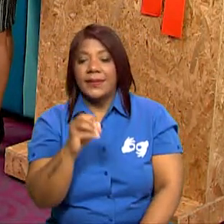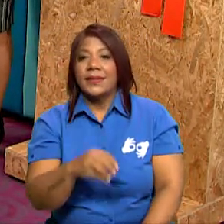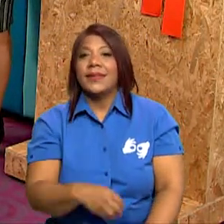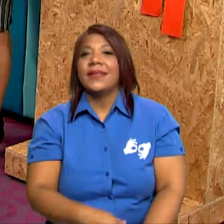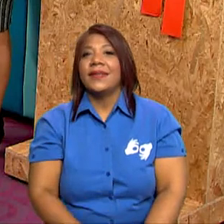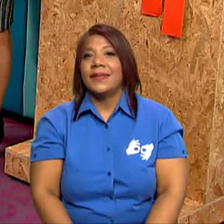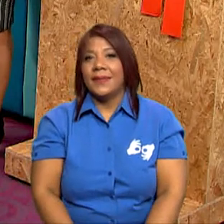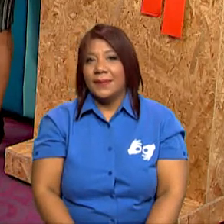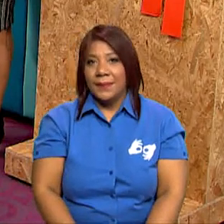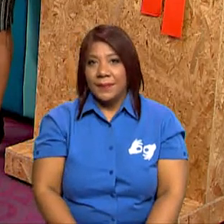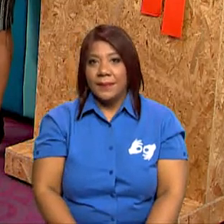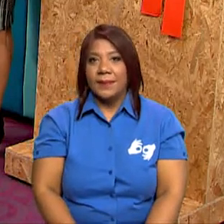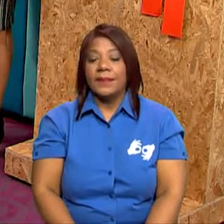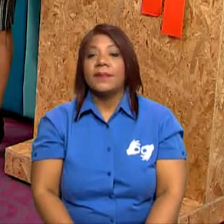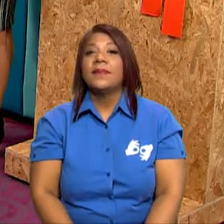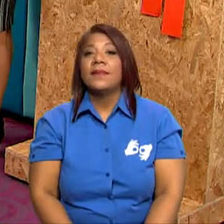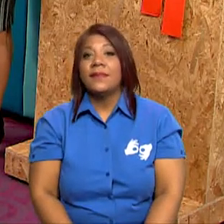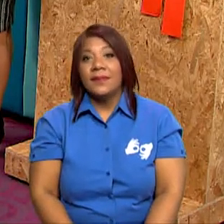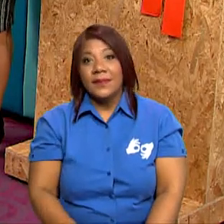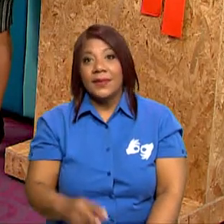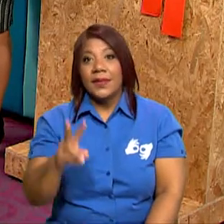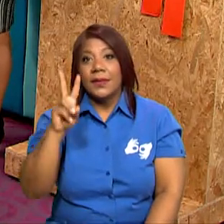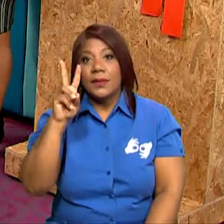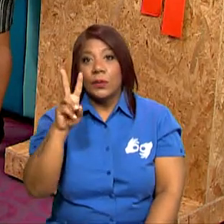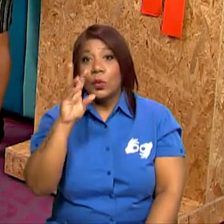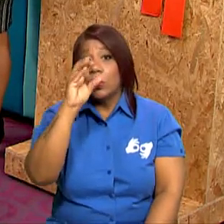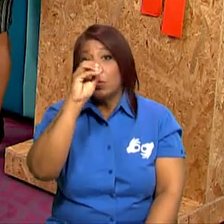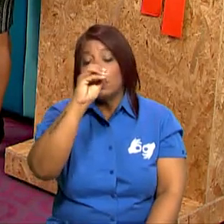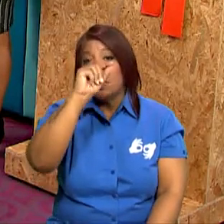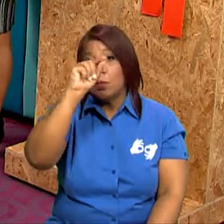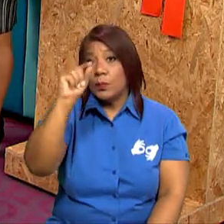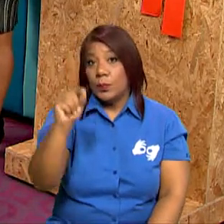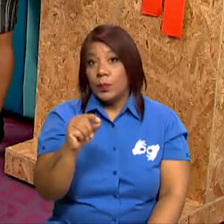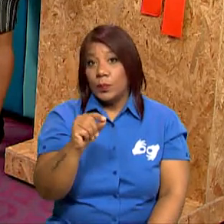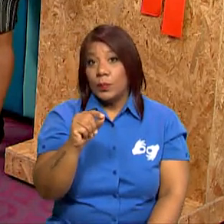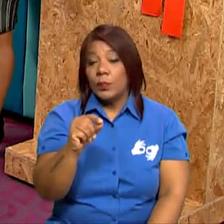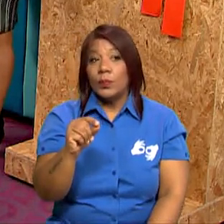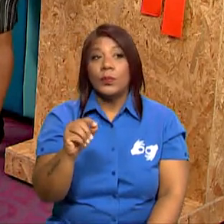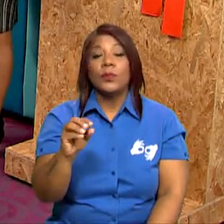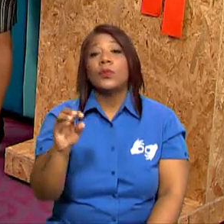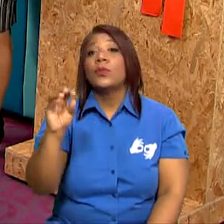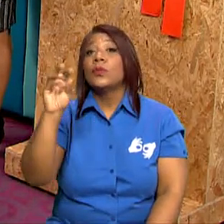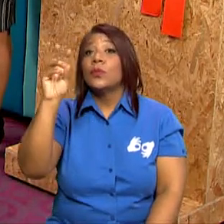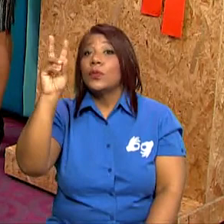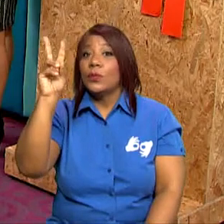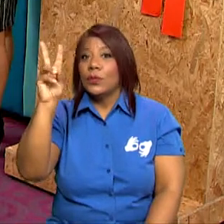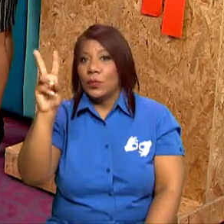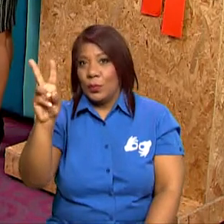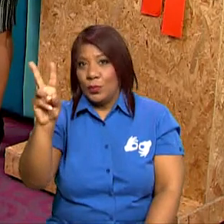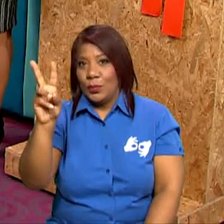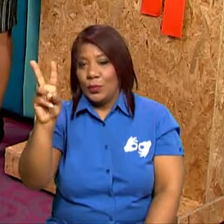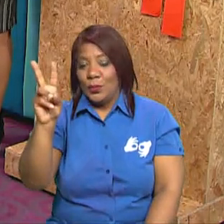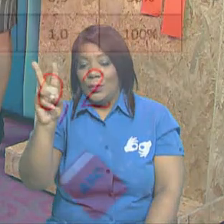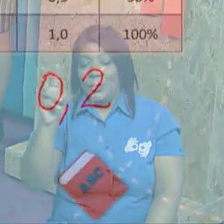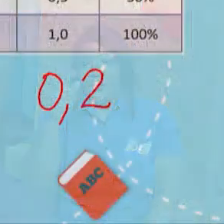bien, es 2. Entonces, porque 2 por 20 va a ser 40. ¿Sí? Así que ahí tengo mi respuesta,